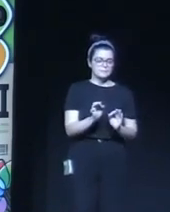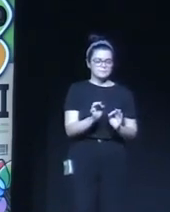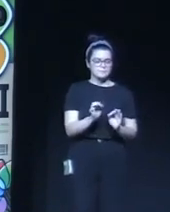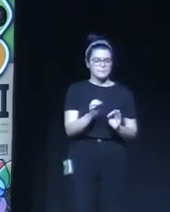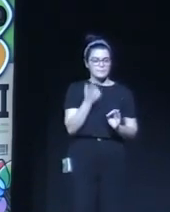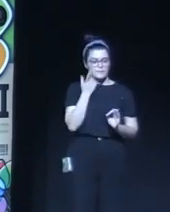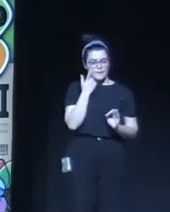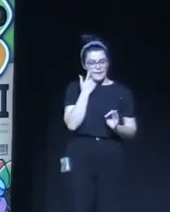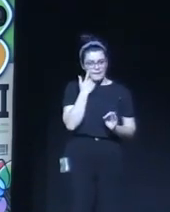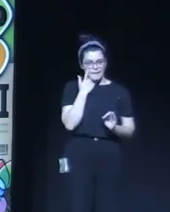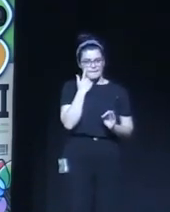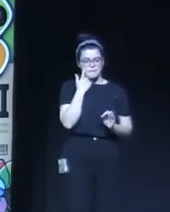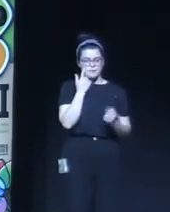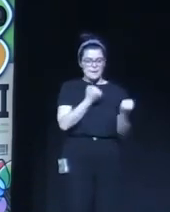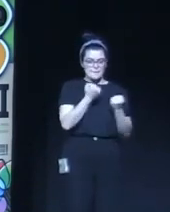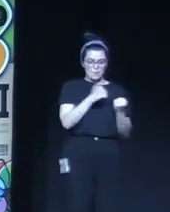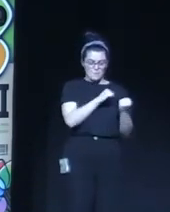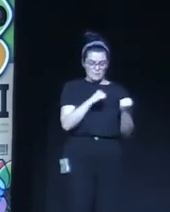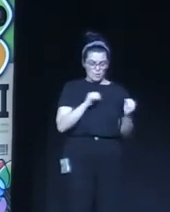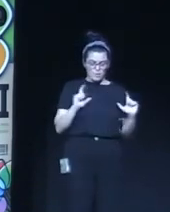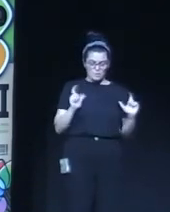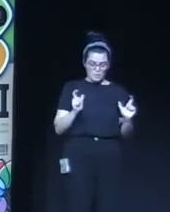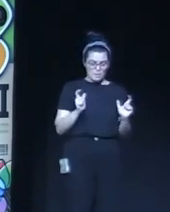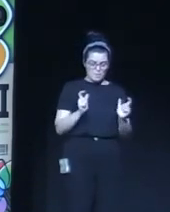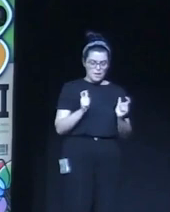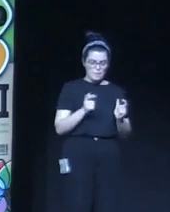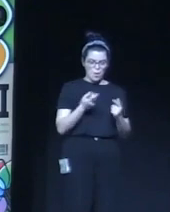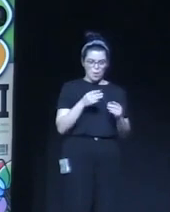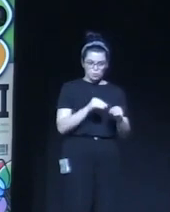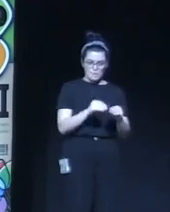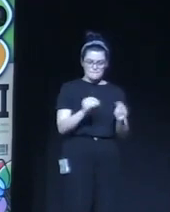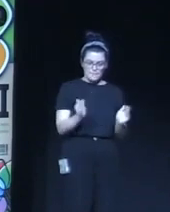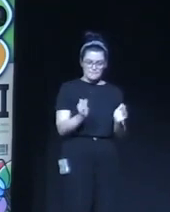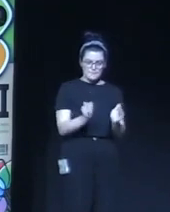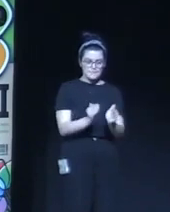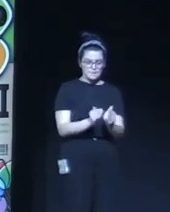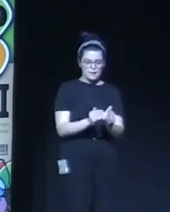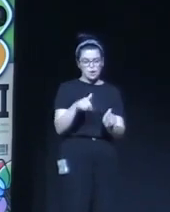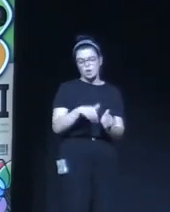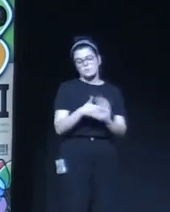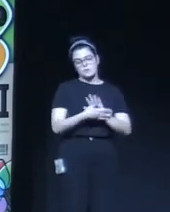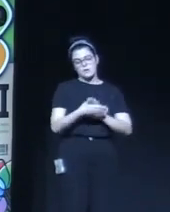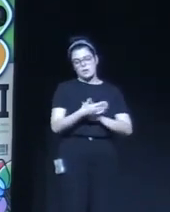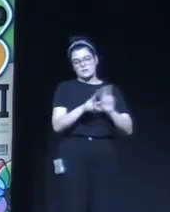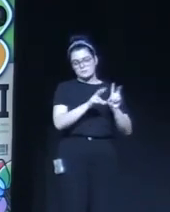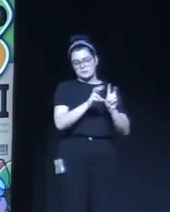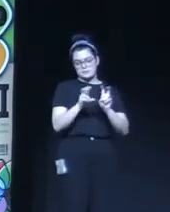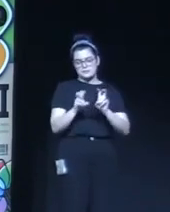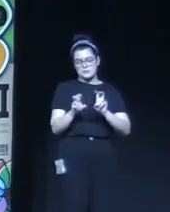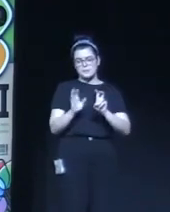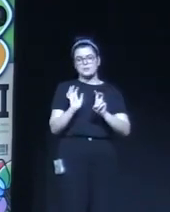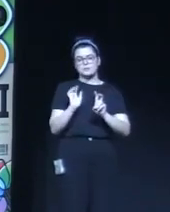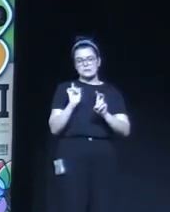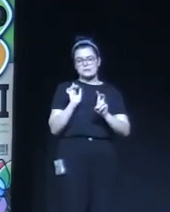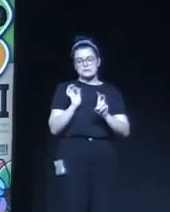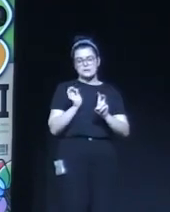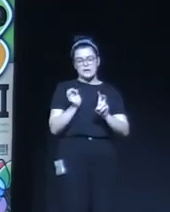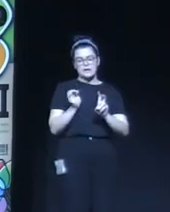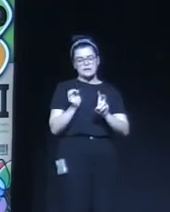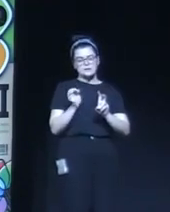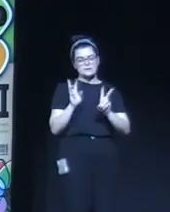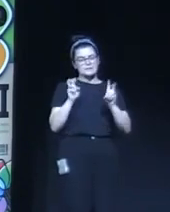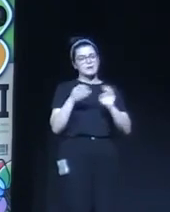de la reducción también del vehículo privado. Yo creo que hoy hemos tocado varios temas, pero uno de los temas que también comentaba con vosotras es